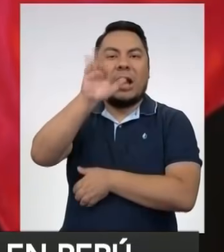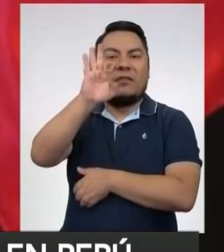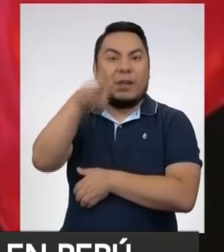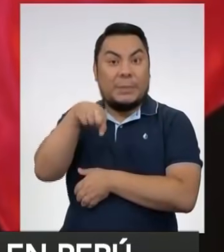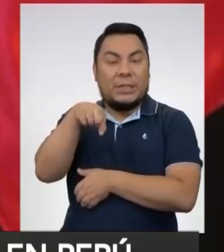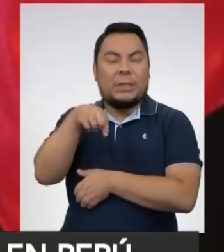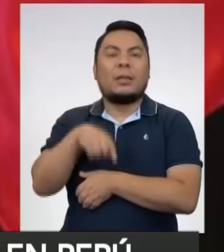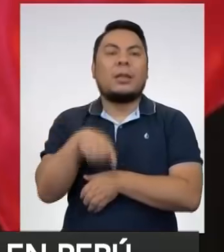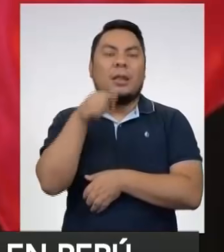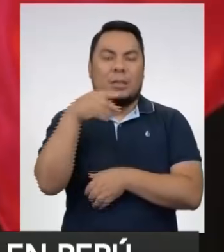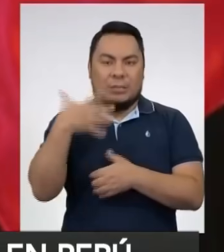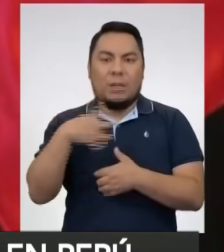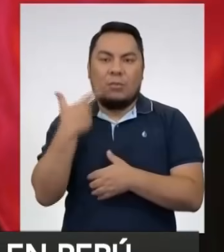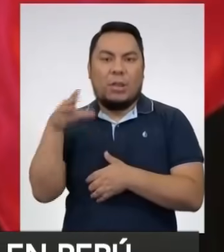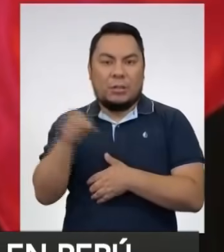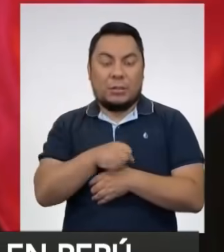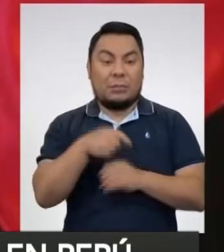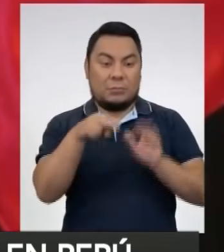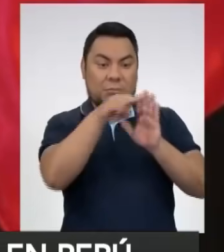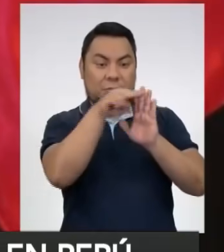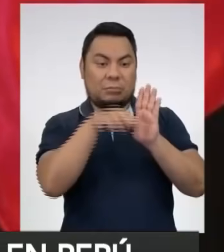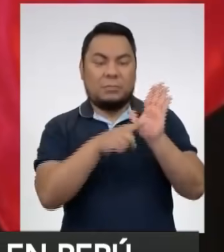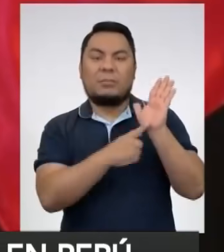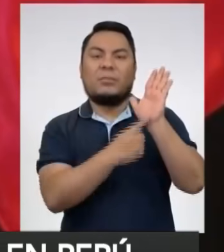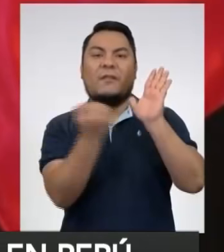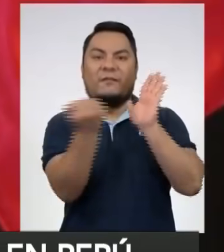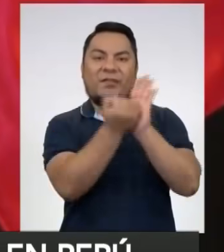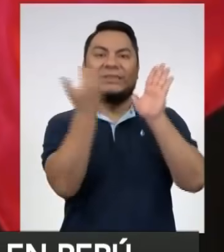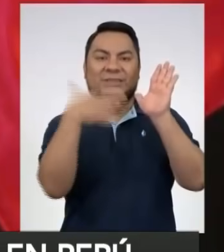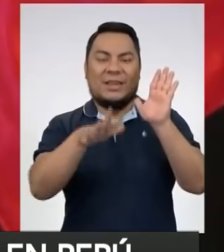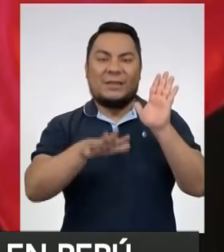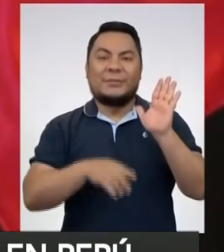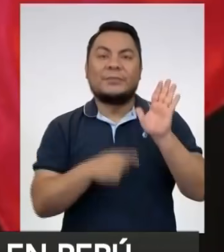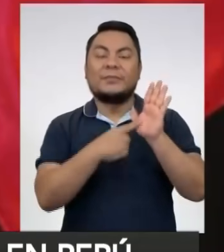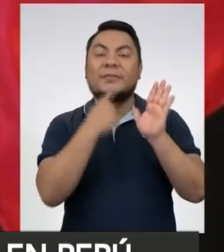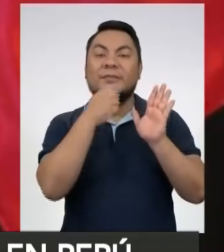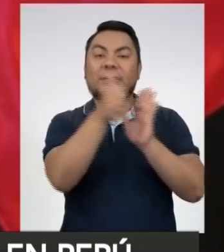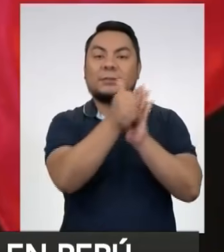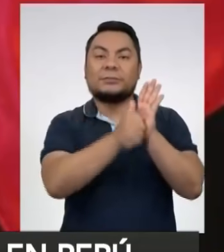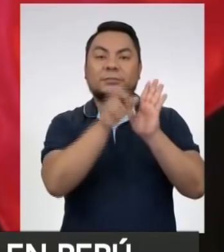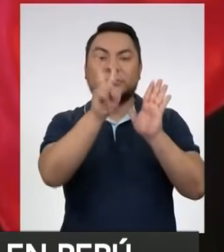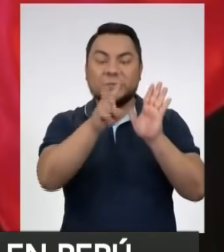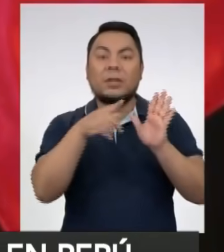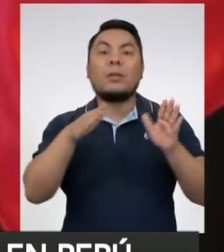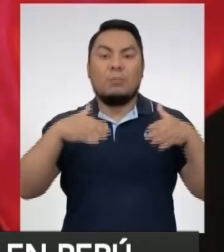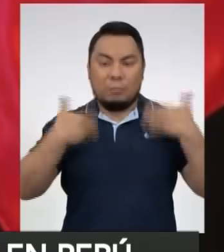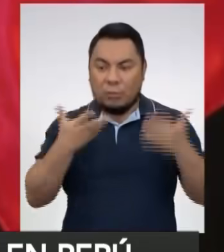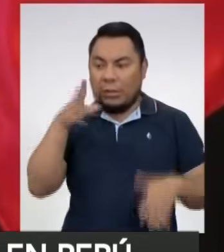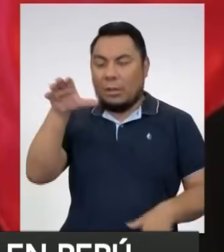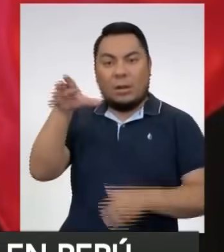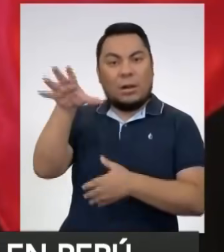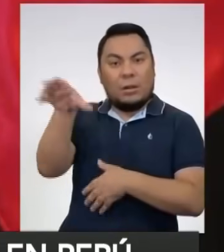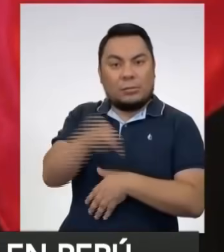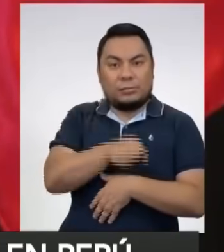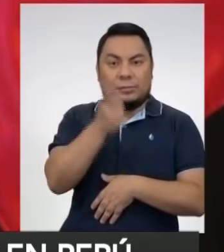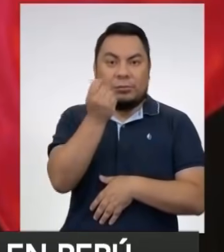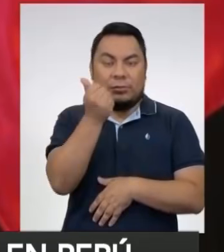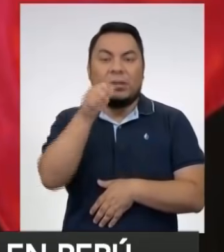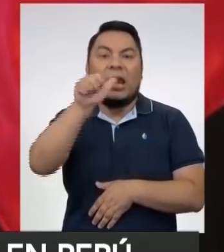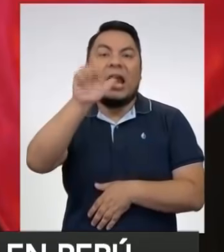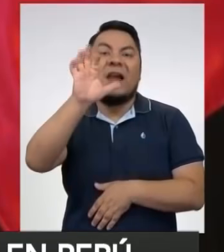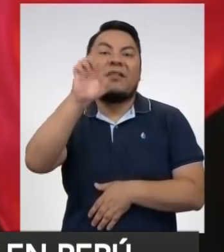la norma que es miércoles 1 de abril, acá está en El Peruano, dice artículo 2, retiro extraordinario de fondo de